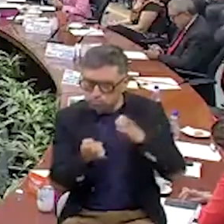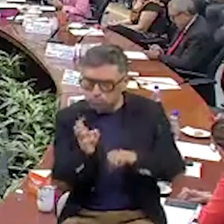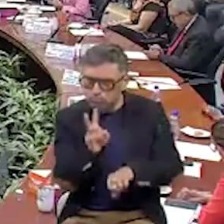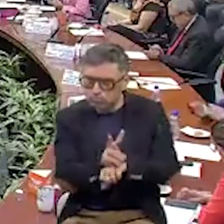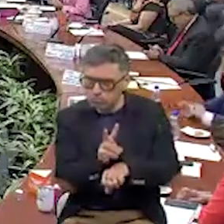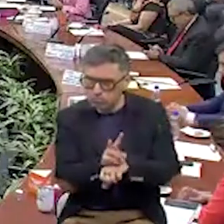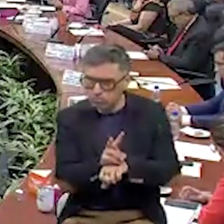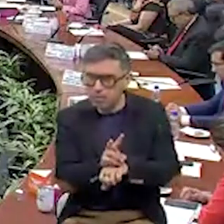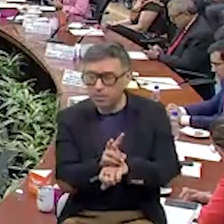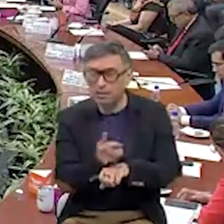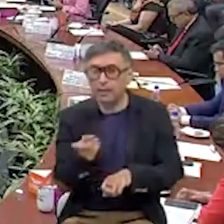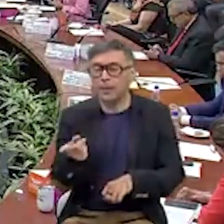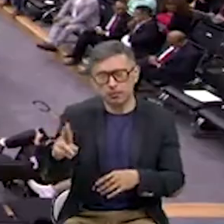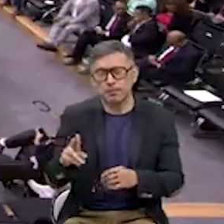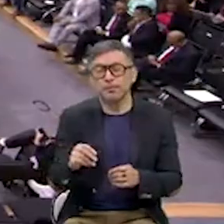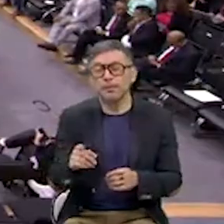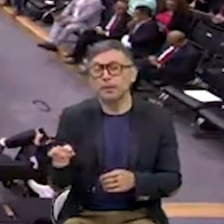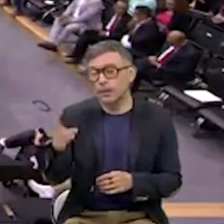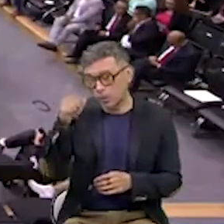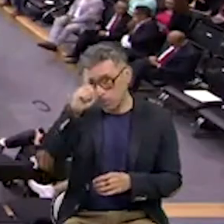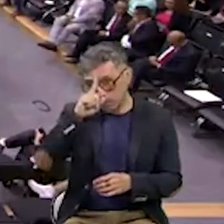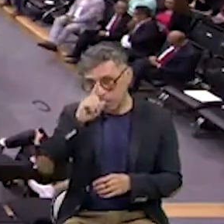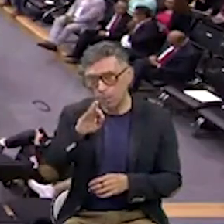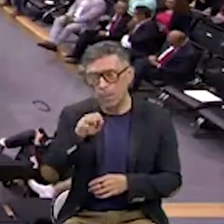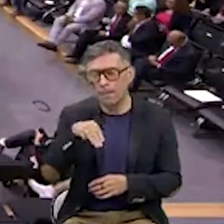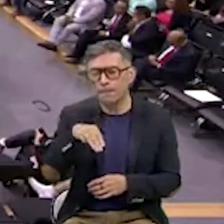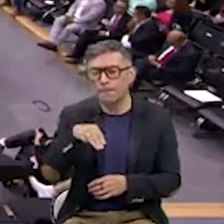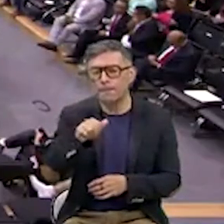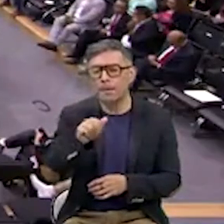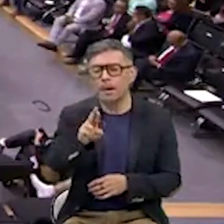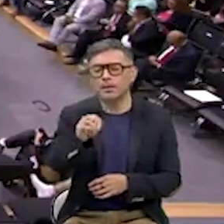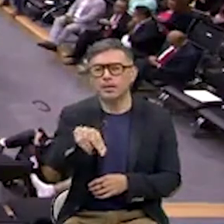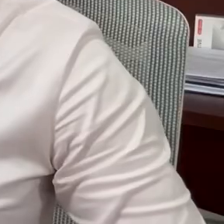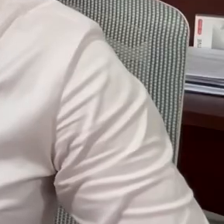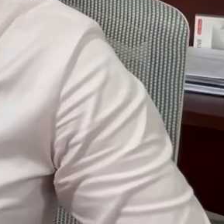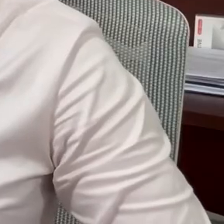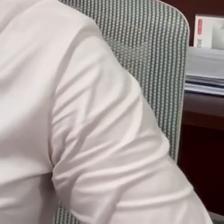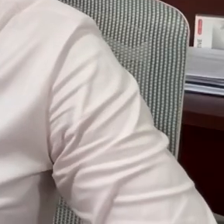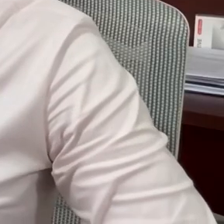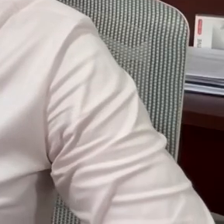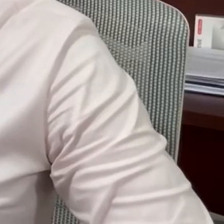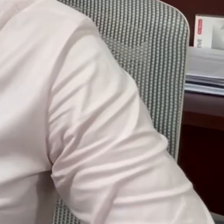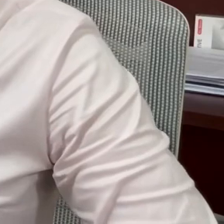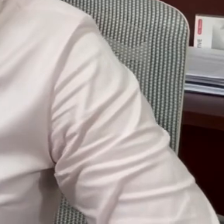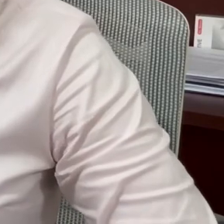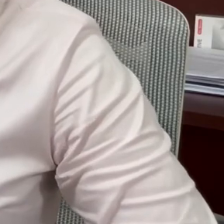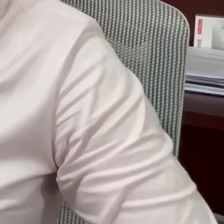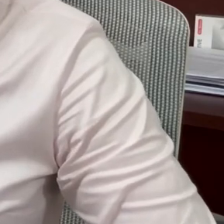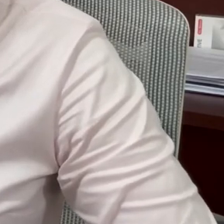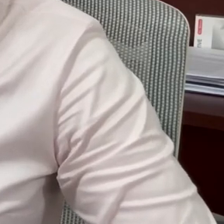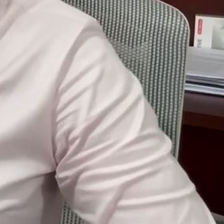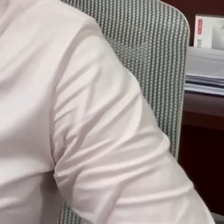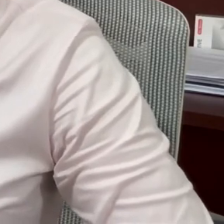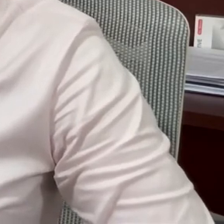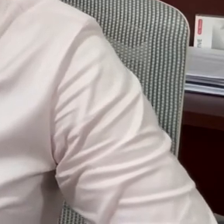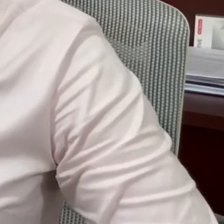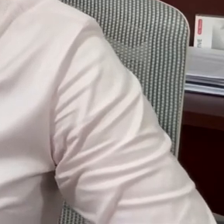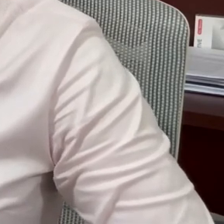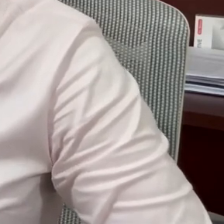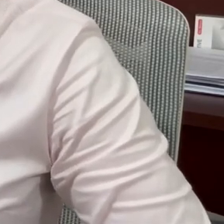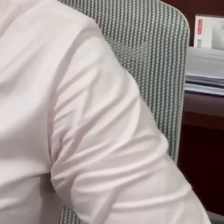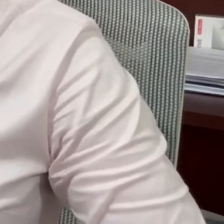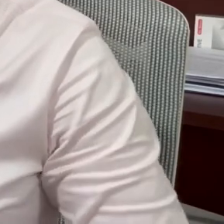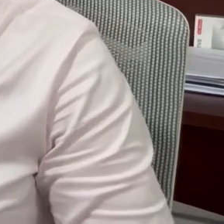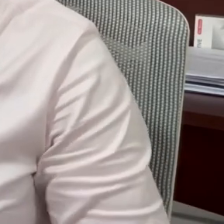concurrentes estatales y federales en las 32 entidades federativas tenemos antes precampañas que son